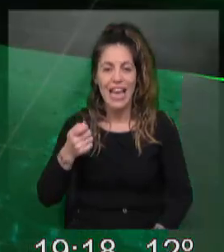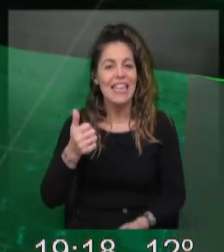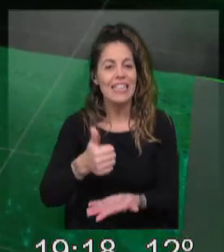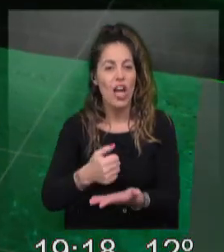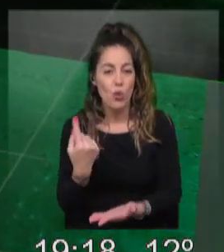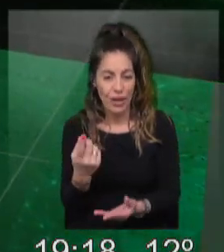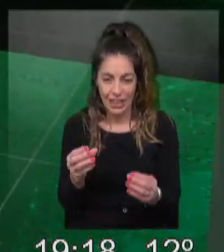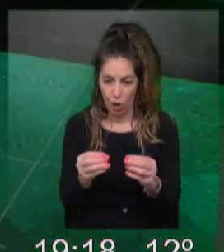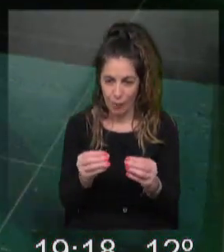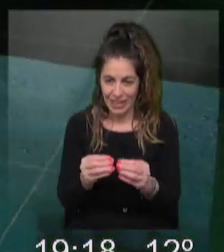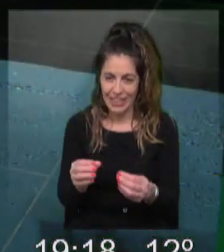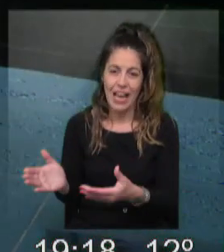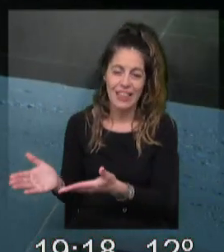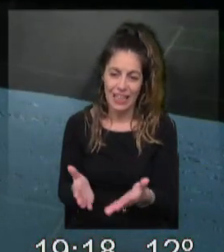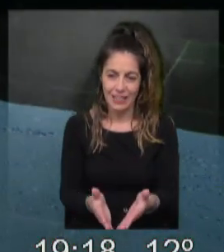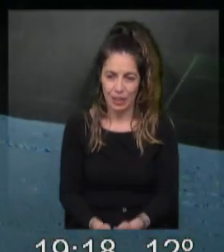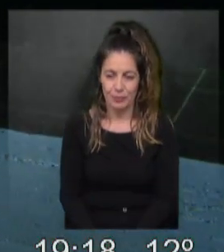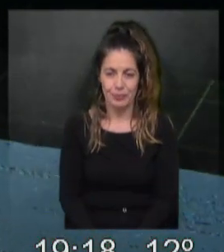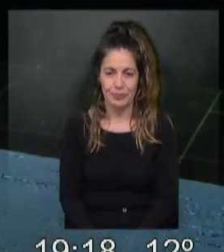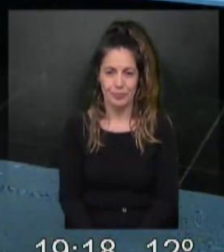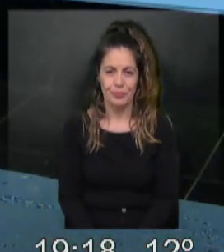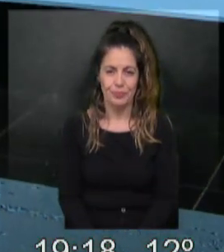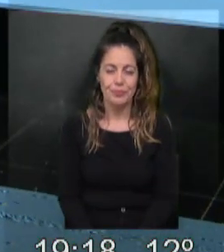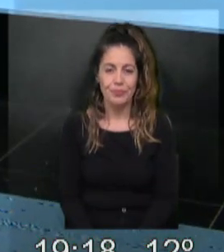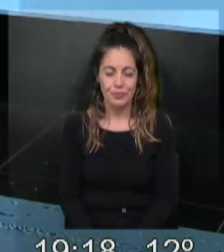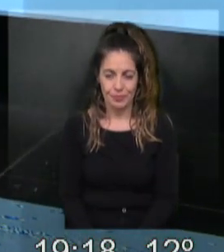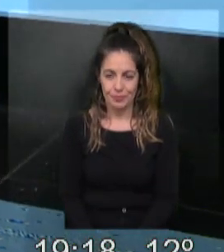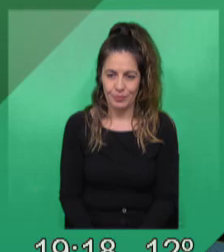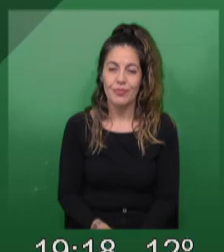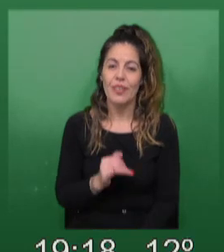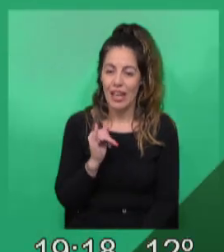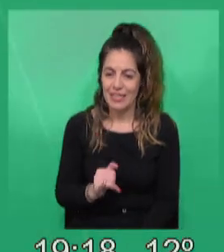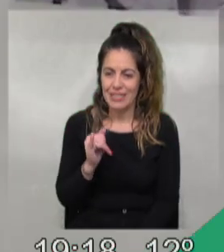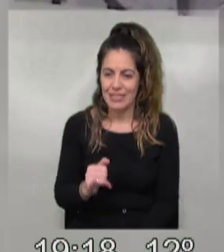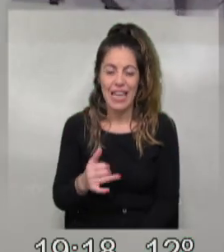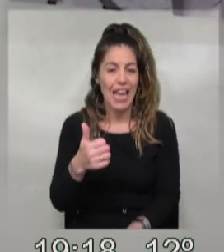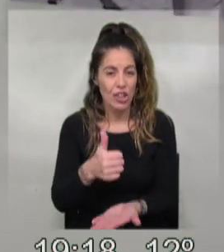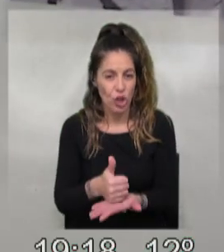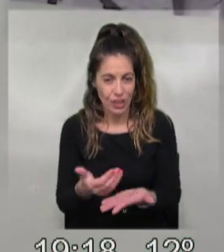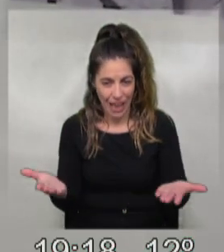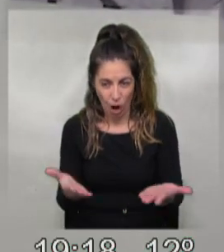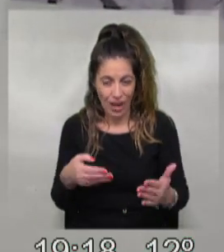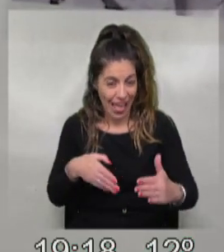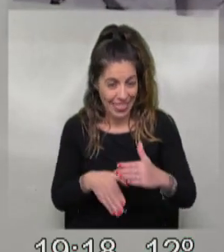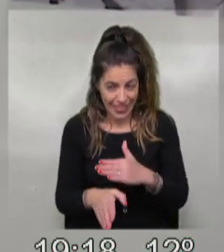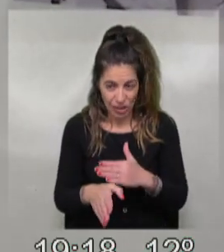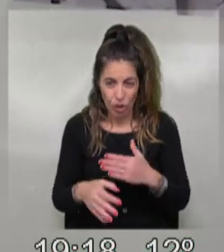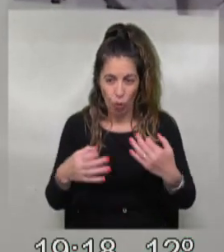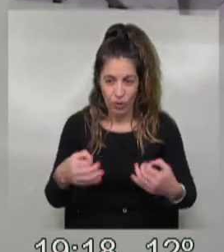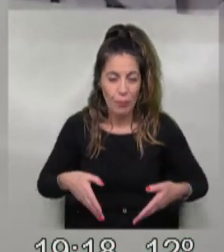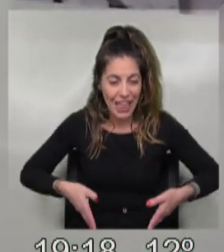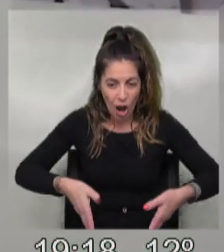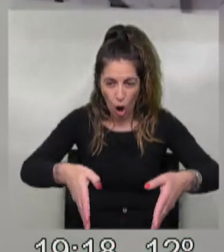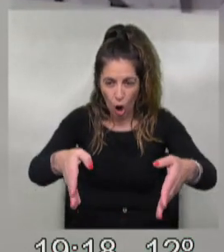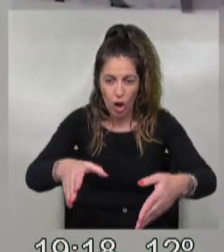nz Tom adelante Julieta Así es Nati Estoy en este momento adentro justamente del